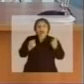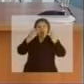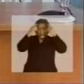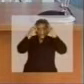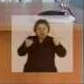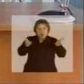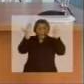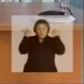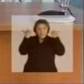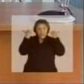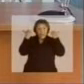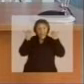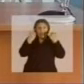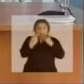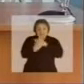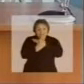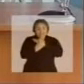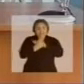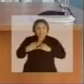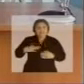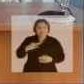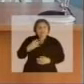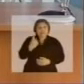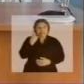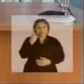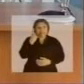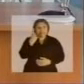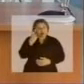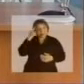Que el valor central Es La defensa de la vida